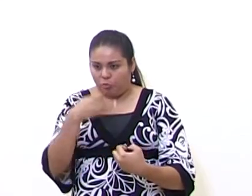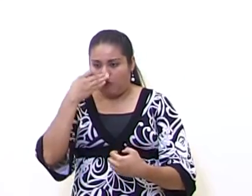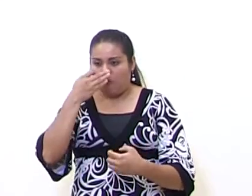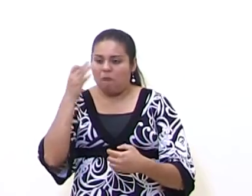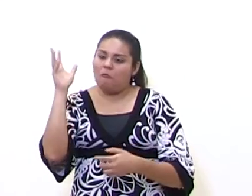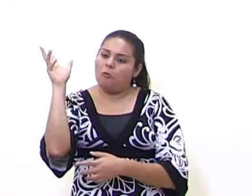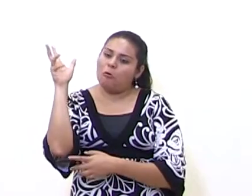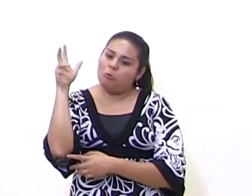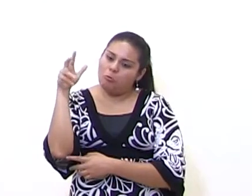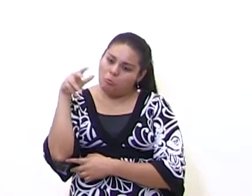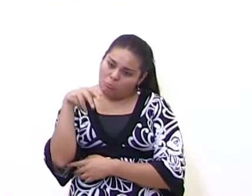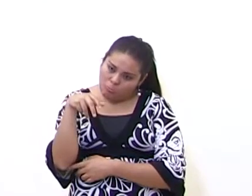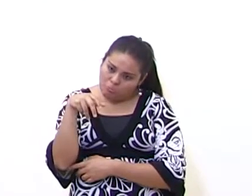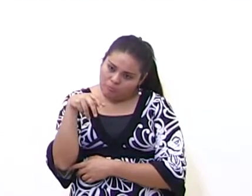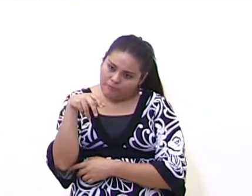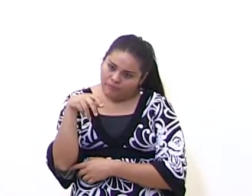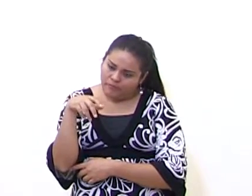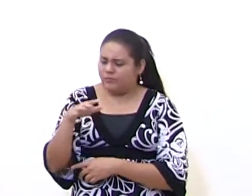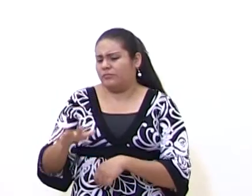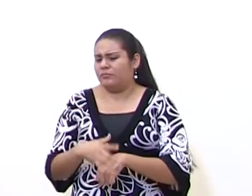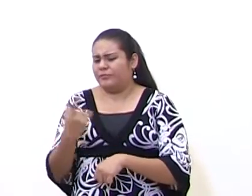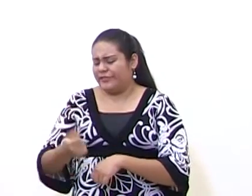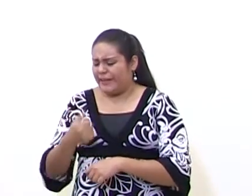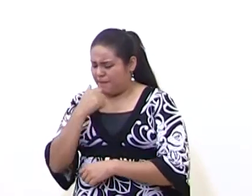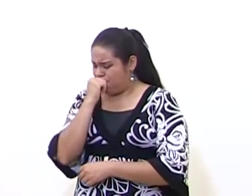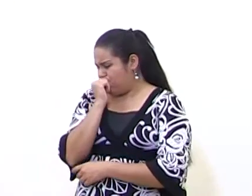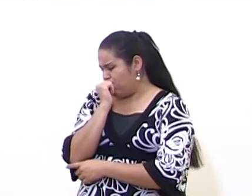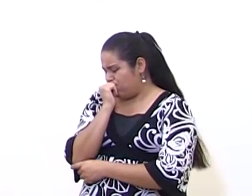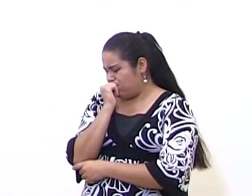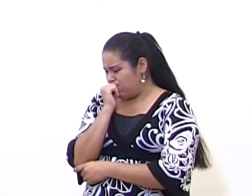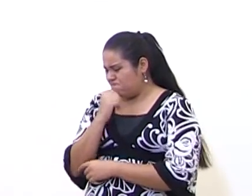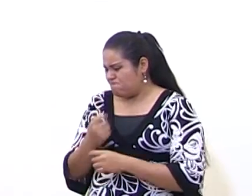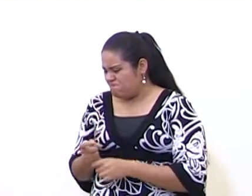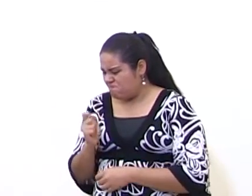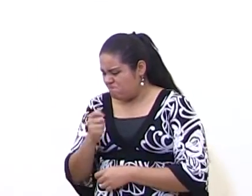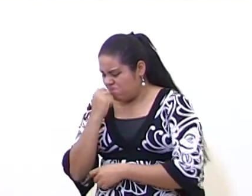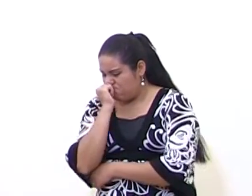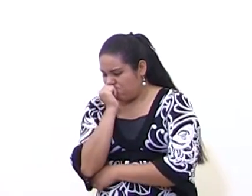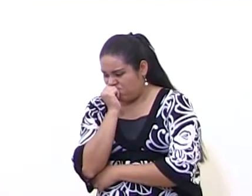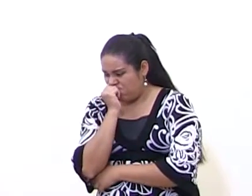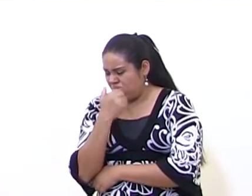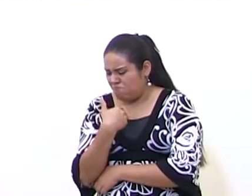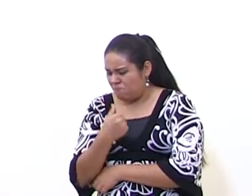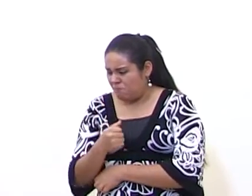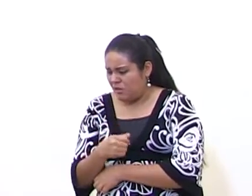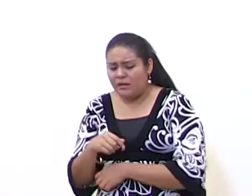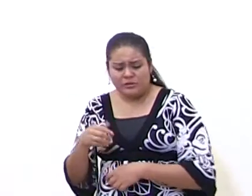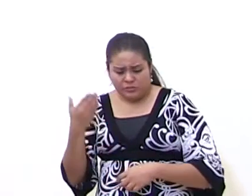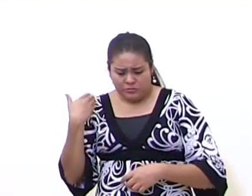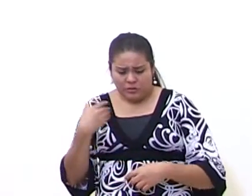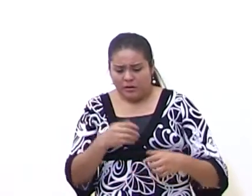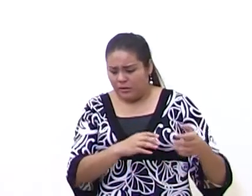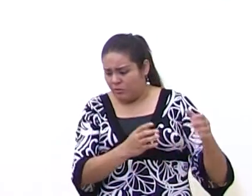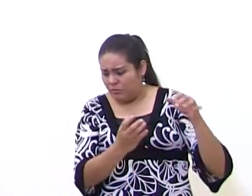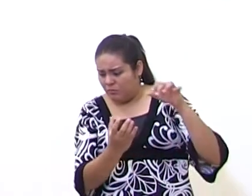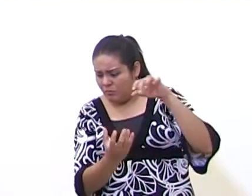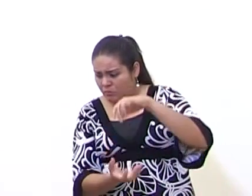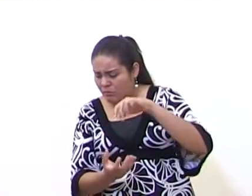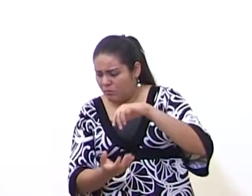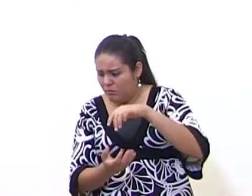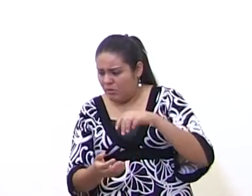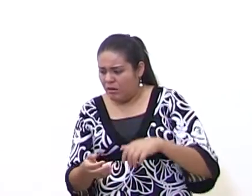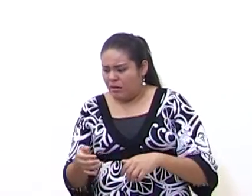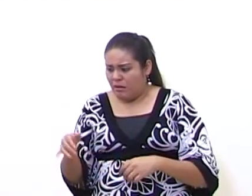Pues lo que ocurrió fue que al ponerle mayor fertilizante, sobrecalentó el